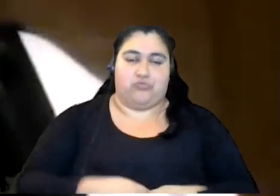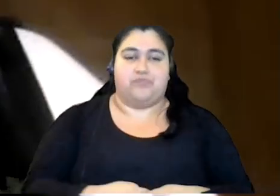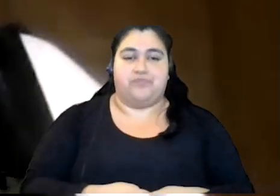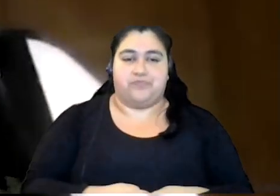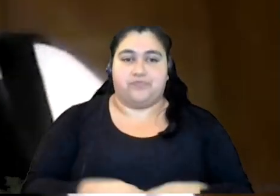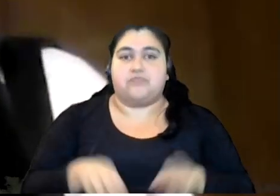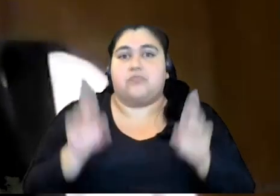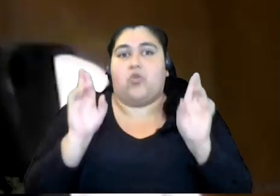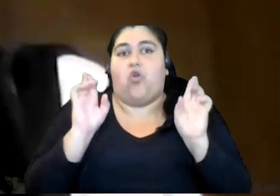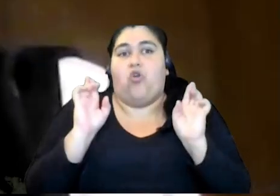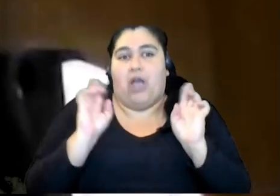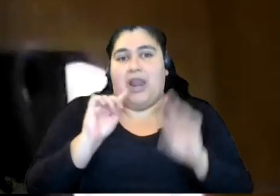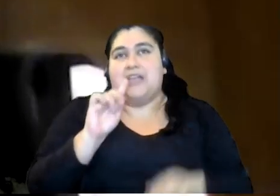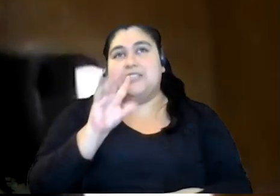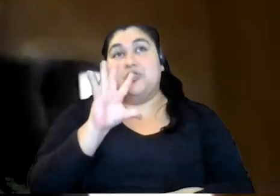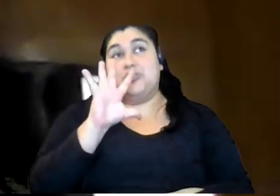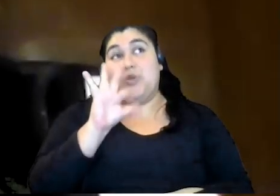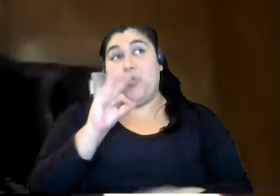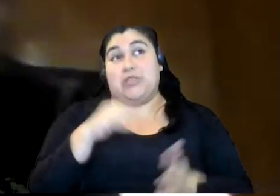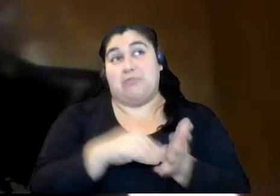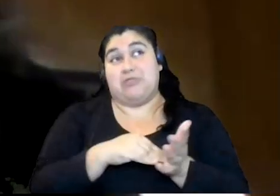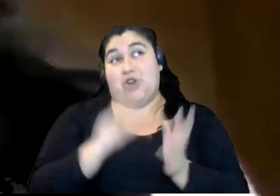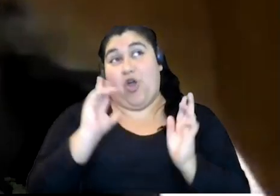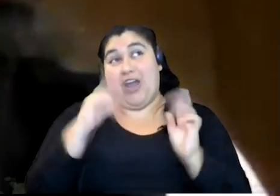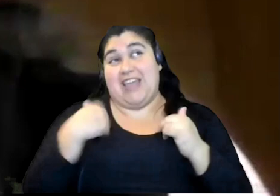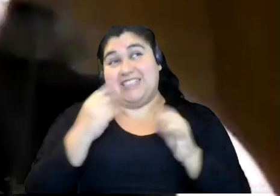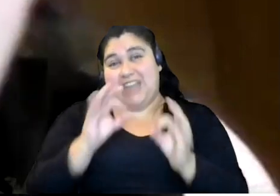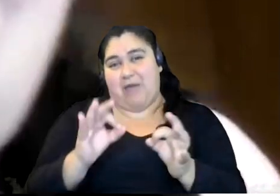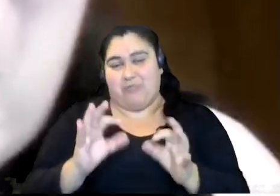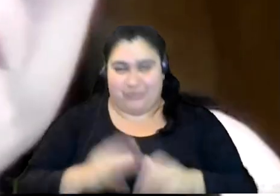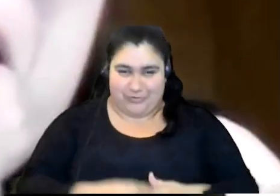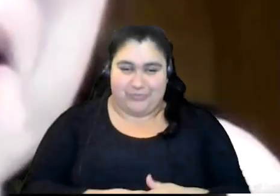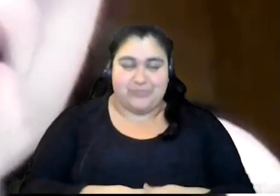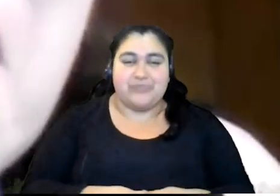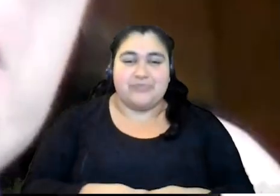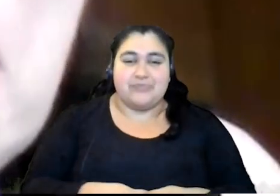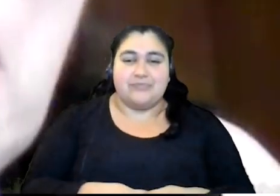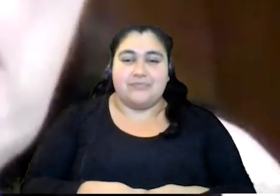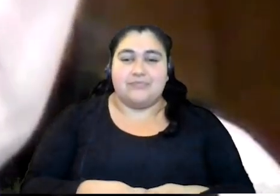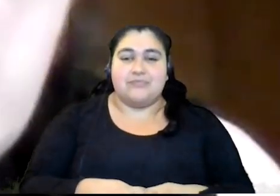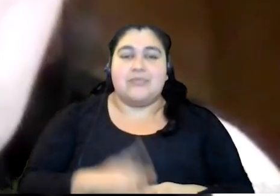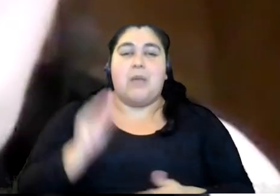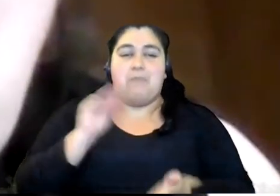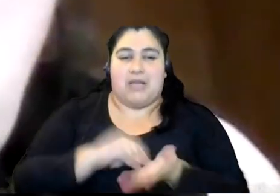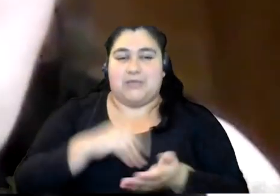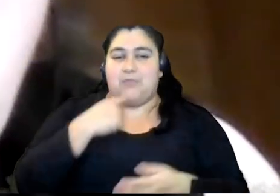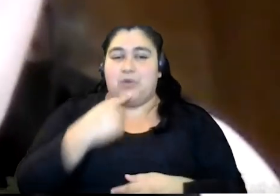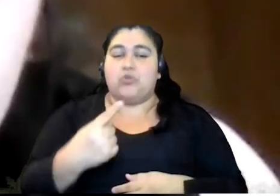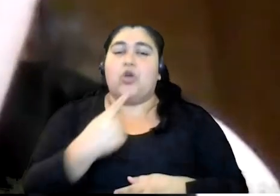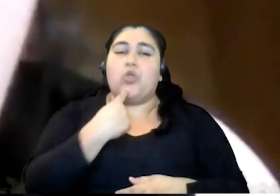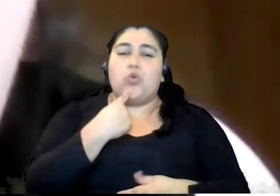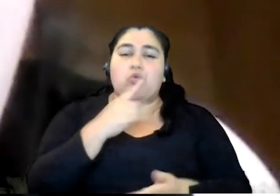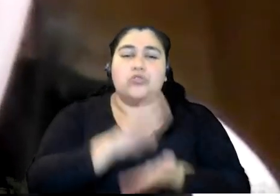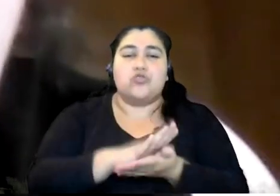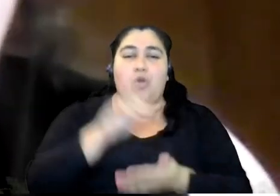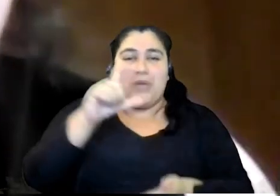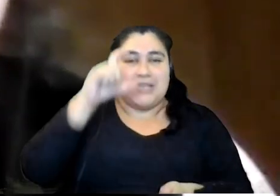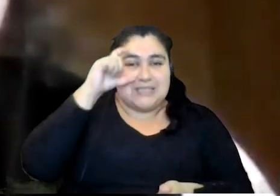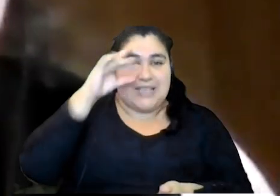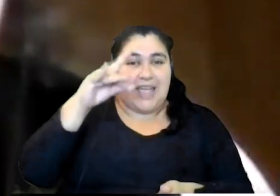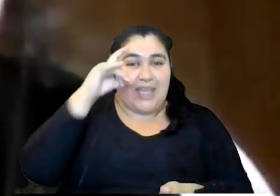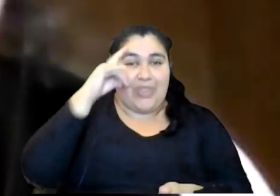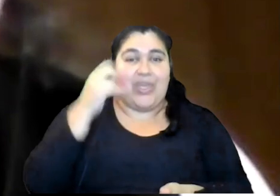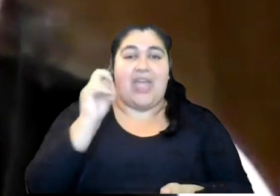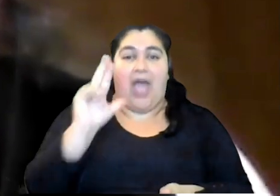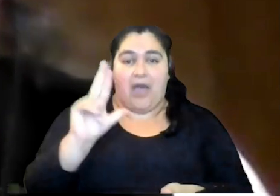Y Bueno, ojalá superáramos 150 millones. ojalá, ojalá, es verdad. Bueno, otra. Una duda sobre CDRs.